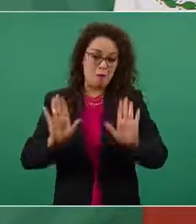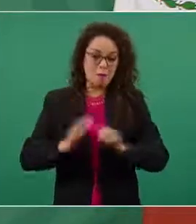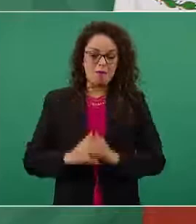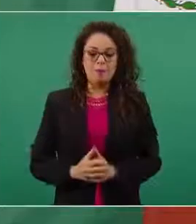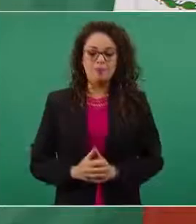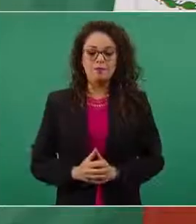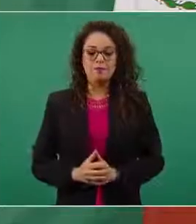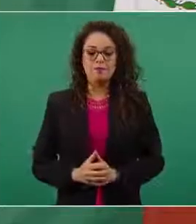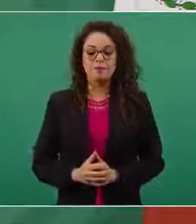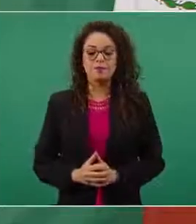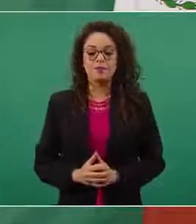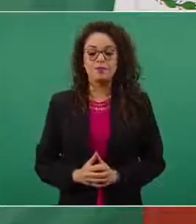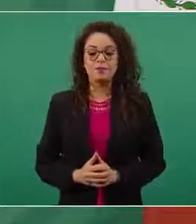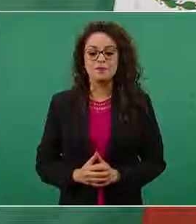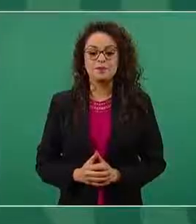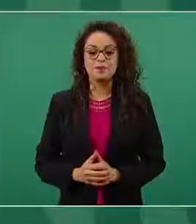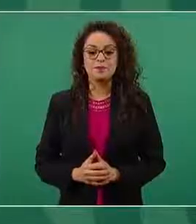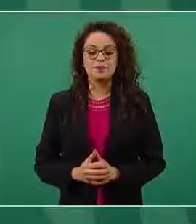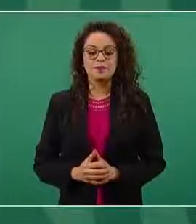Con esas diferencias.